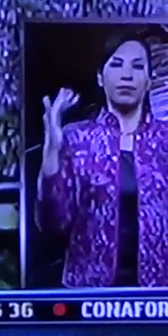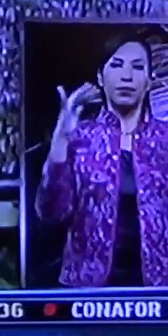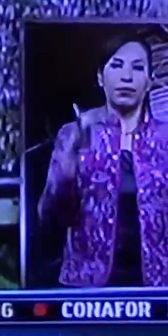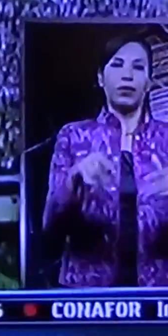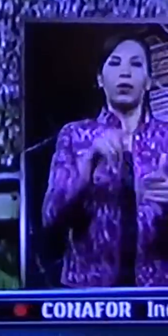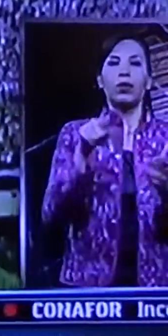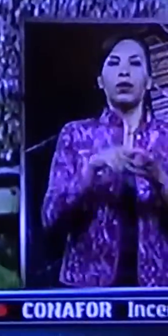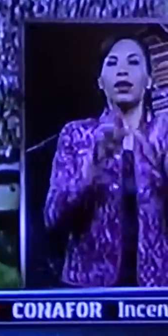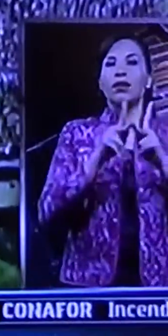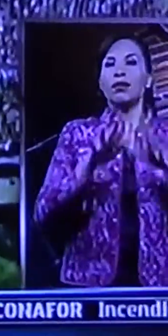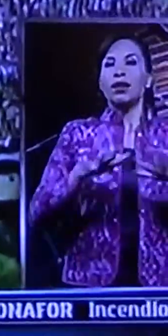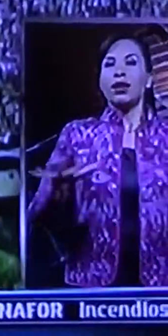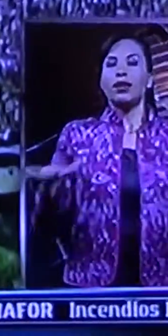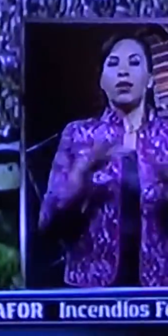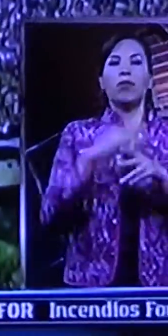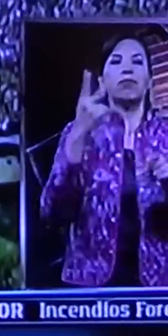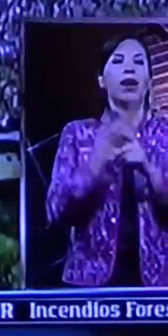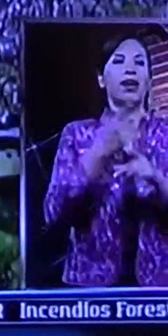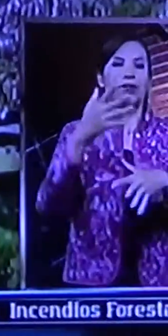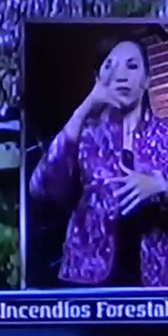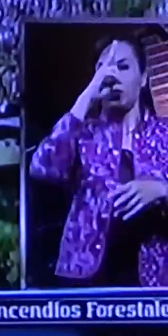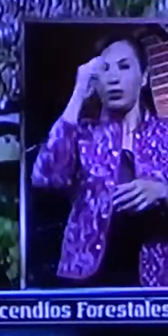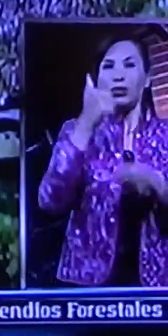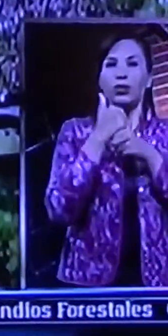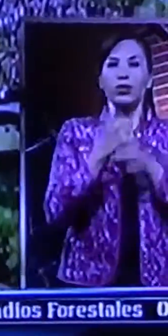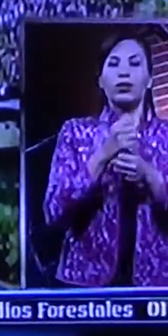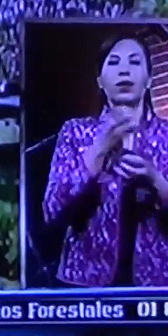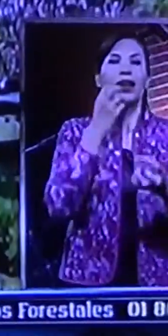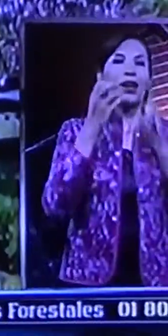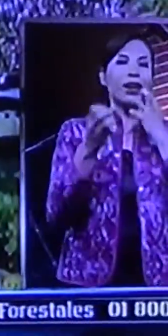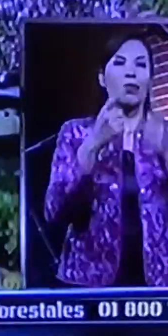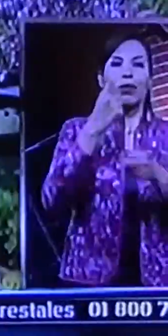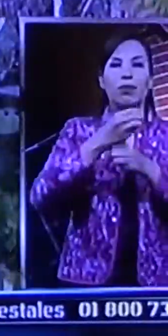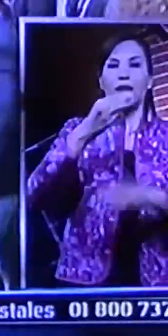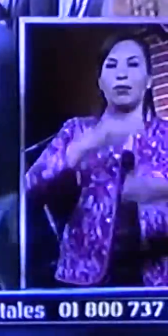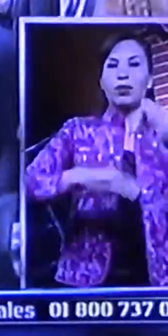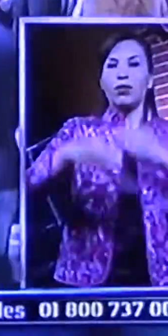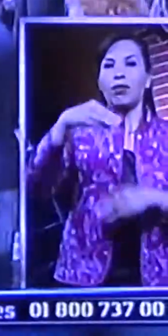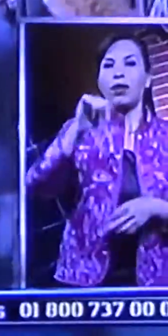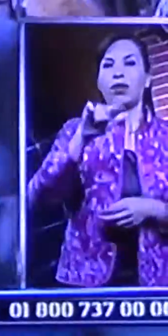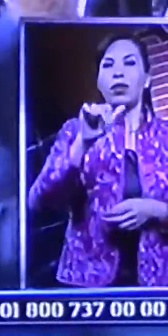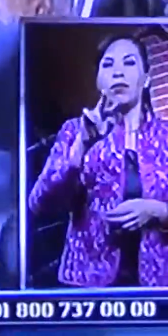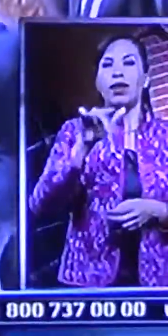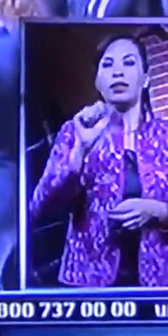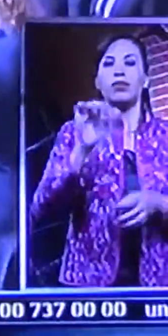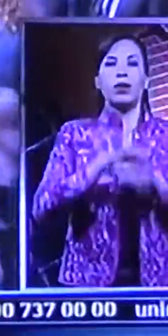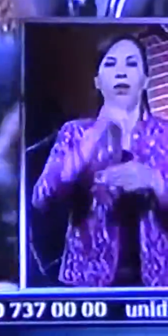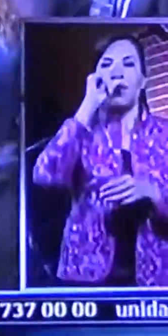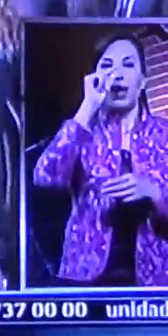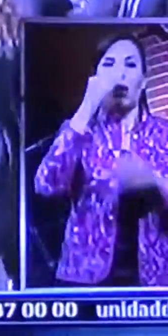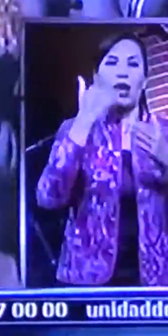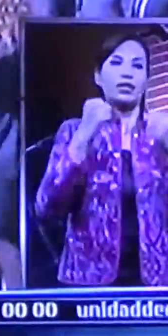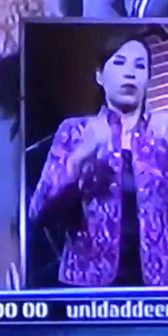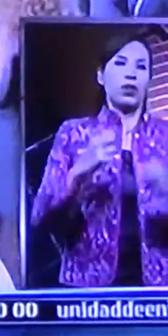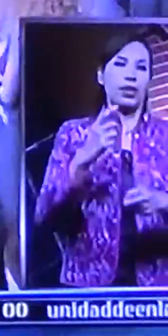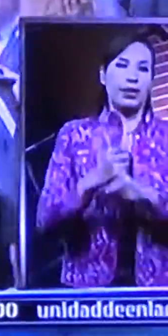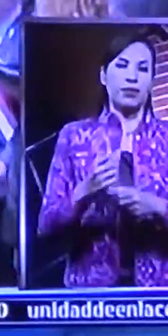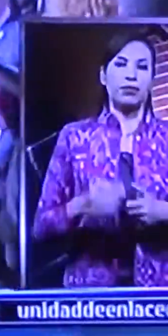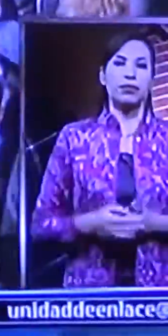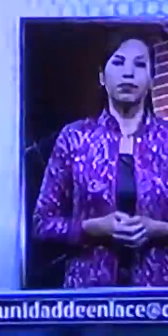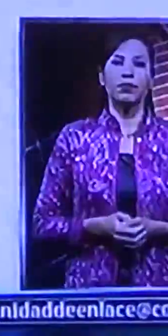congregaron en el malecón donde ocurrió la tragedia y abuchearon al primer ministro Manuel Valls por las fallas en la